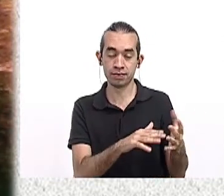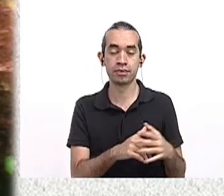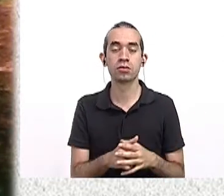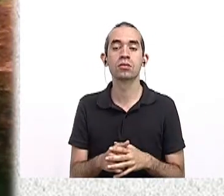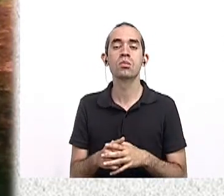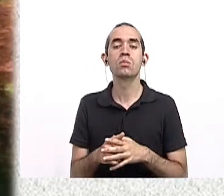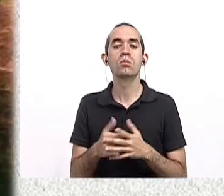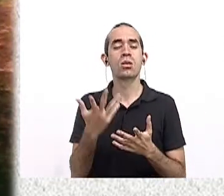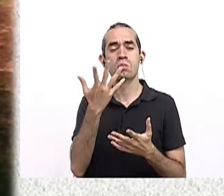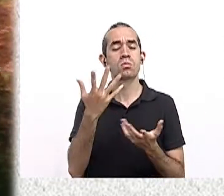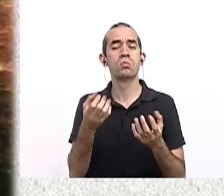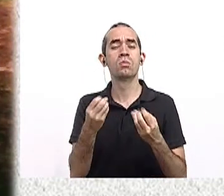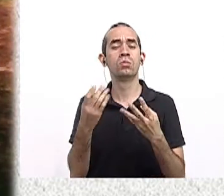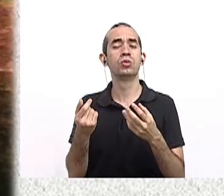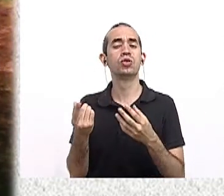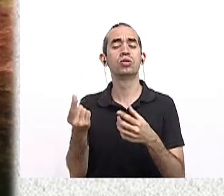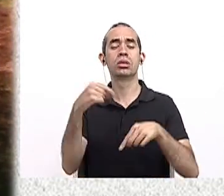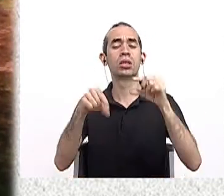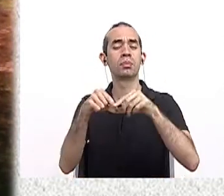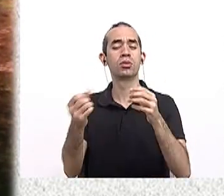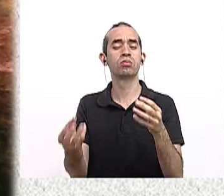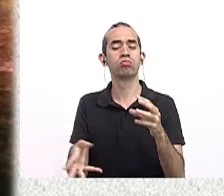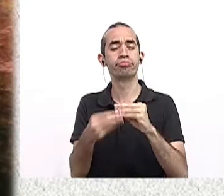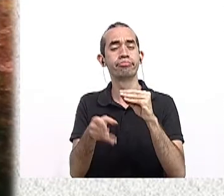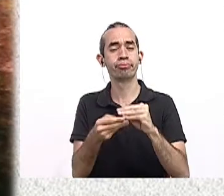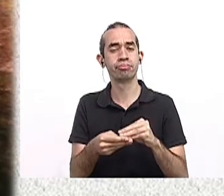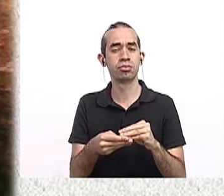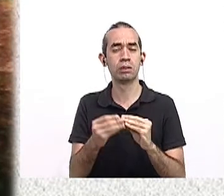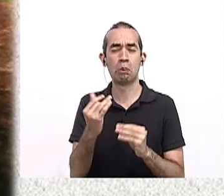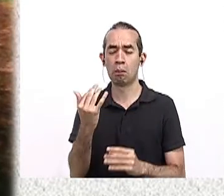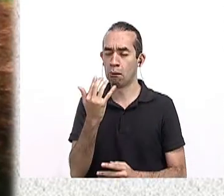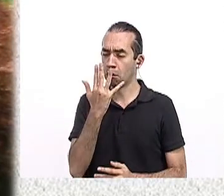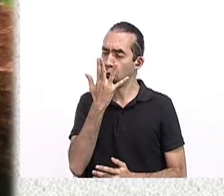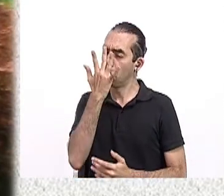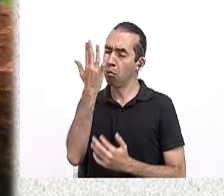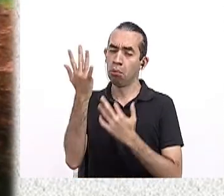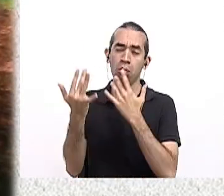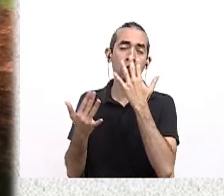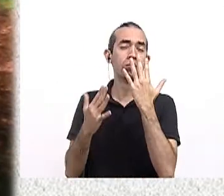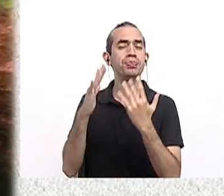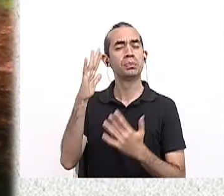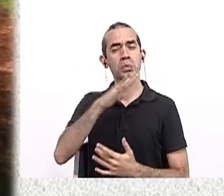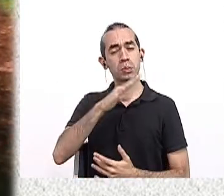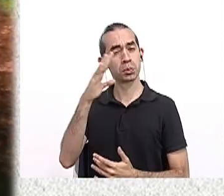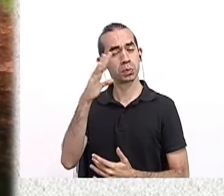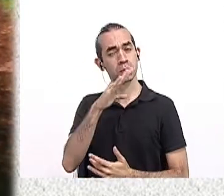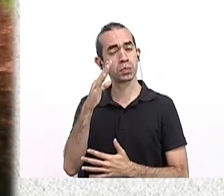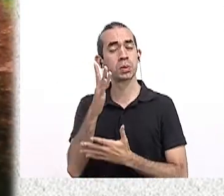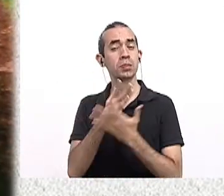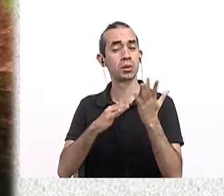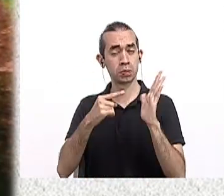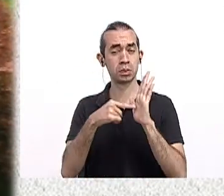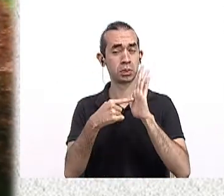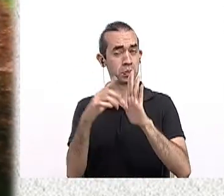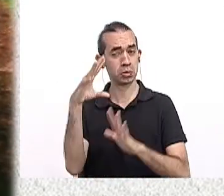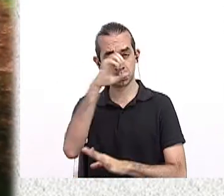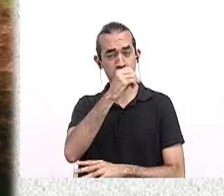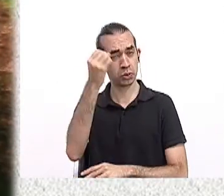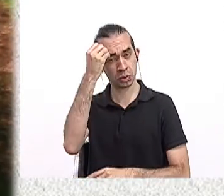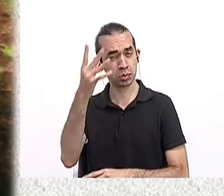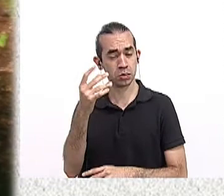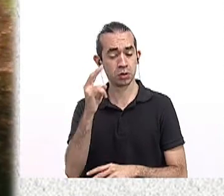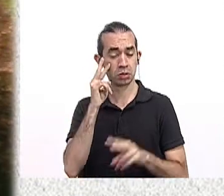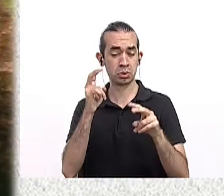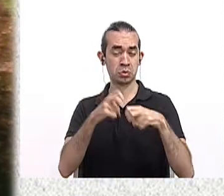constituyentes químicos que son causantes también del mal olor que es este algo muy evidente cuando tenemos problemas de eutrofización